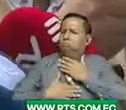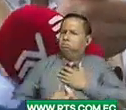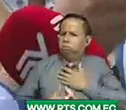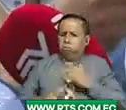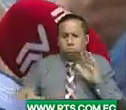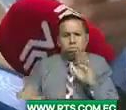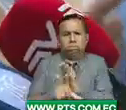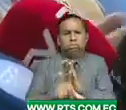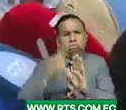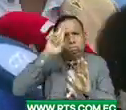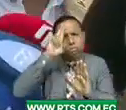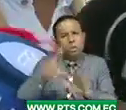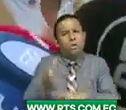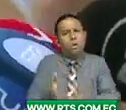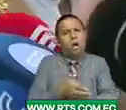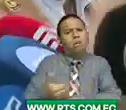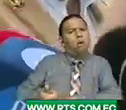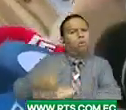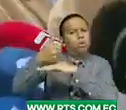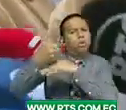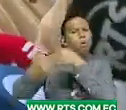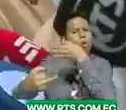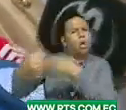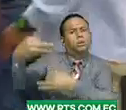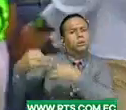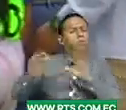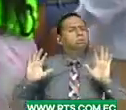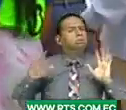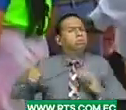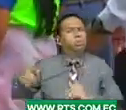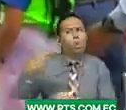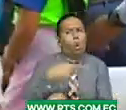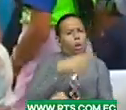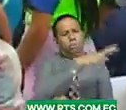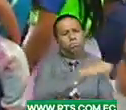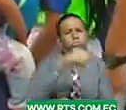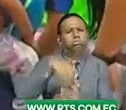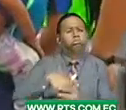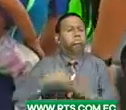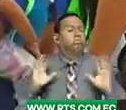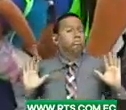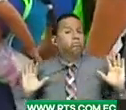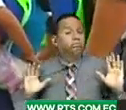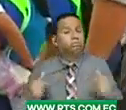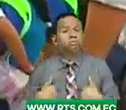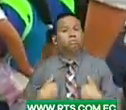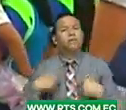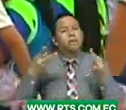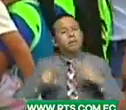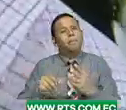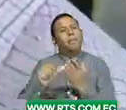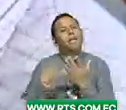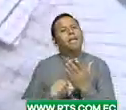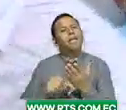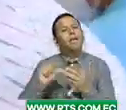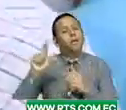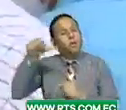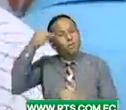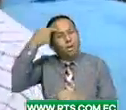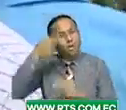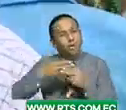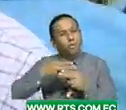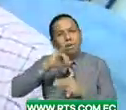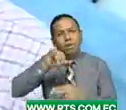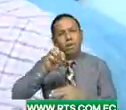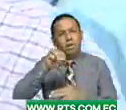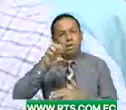los jueces y por dos habeas corpus. Asimismo, el ministro de Gobierno, Francisco Jiménez. Más allá de que mi opinión como abogado es que eso